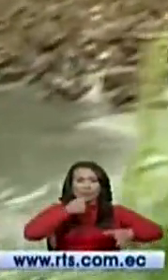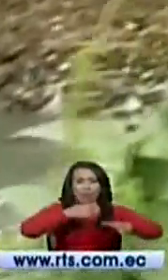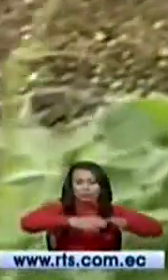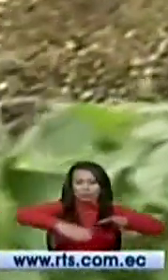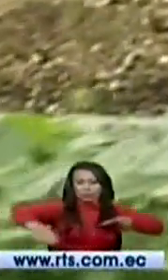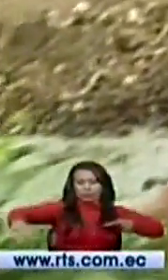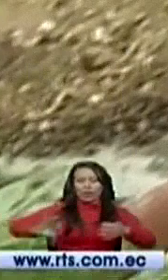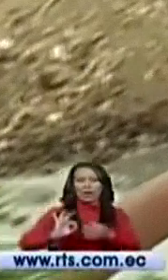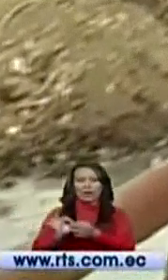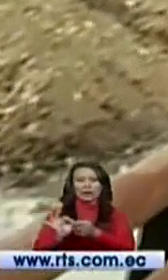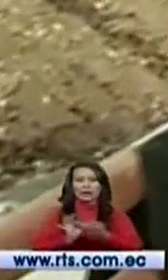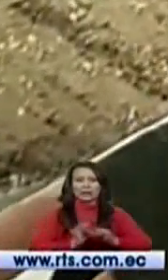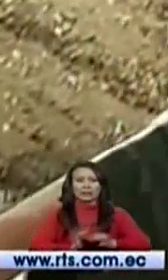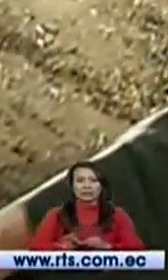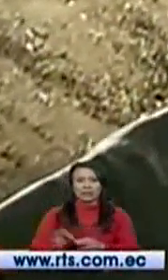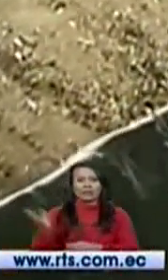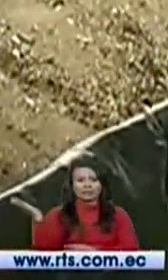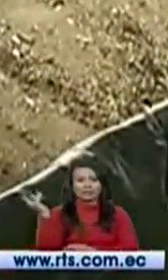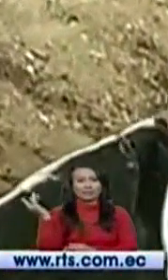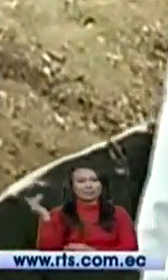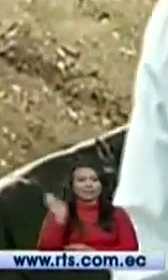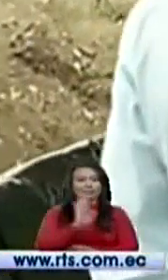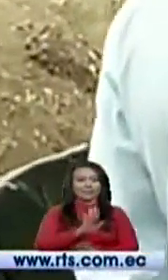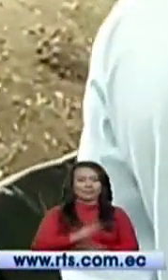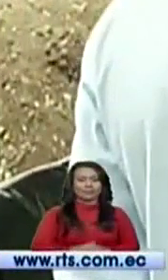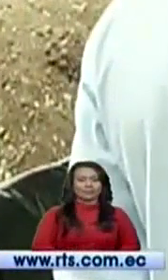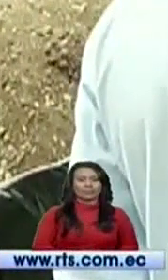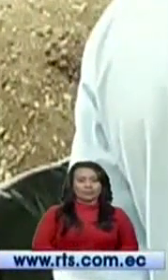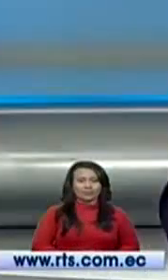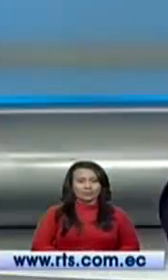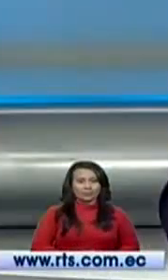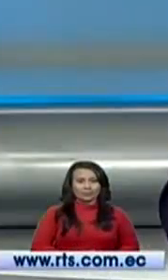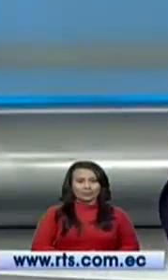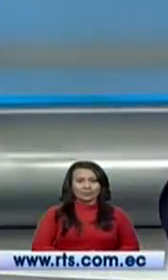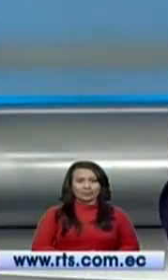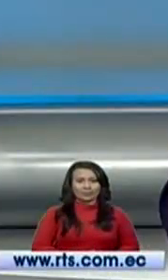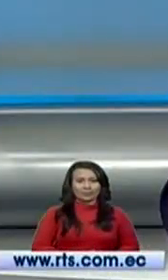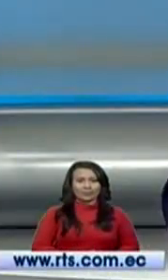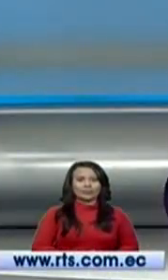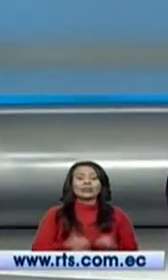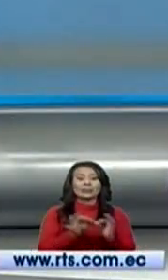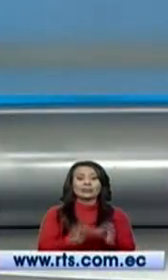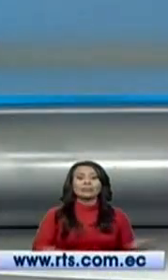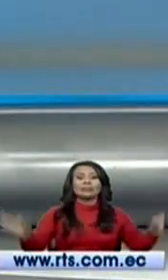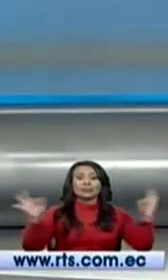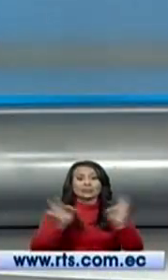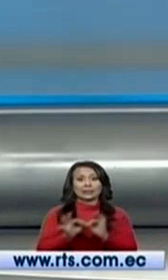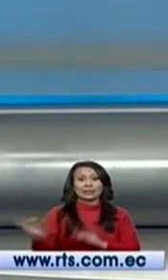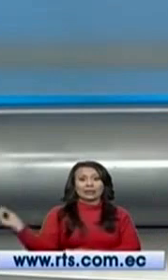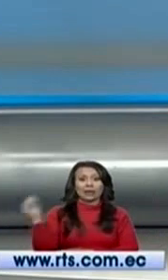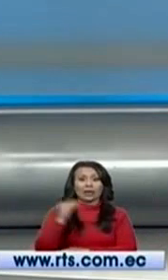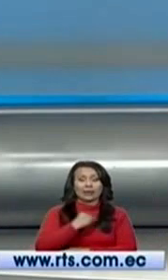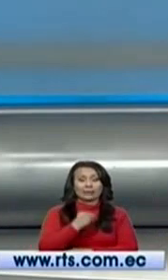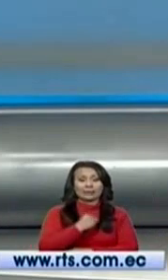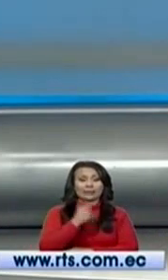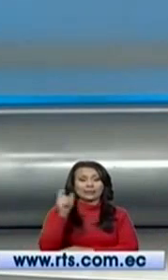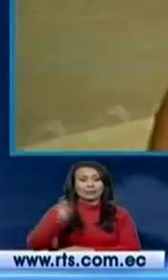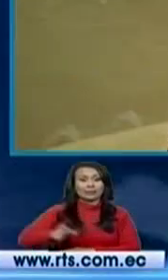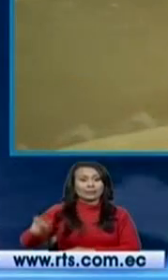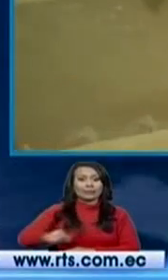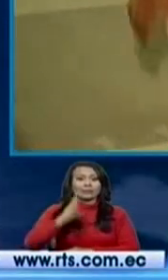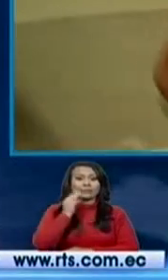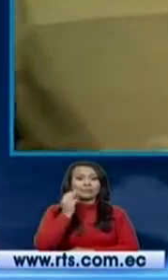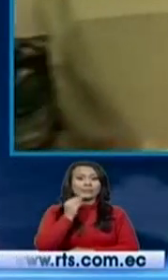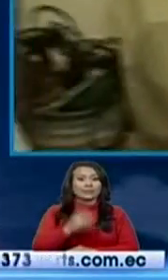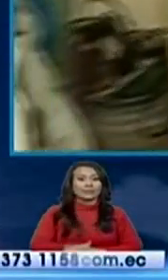su vivienda. Informó Jorge Escobar. Bueno, es importante lo que nos dicen los expertos, ¿no? Decíamos